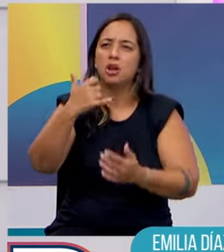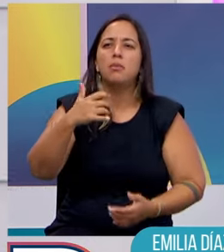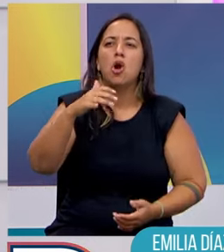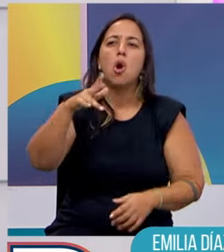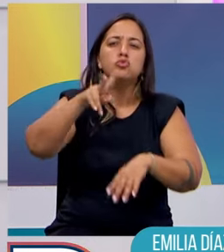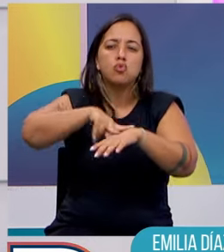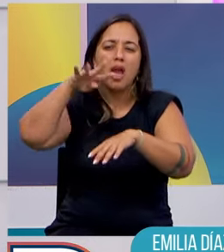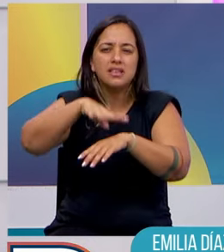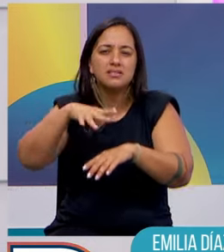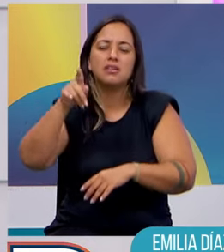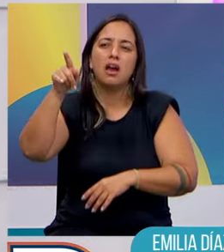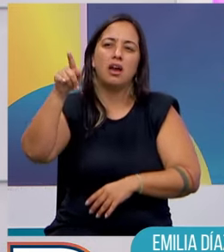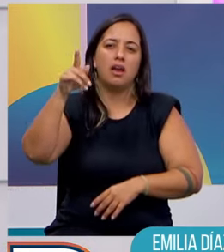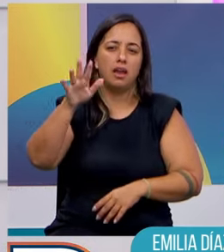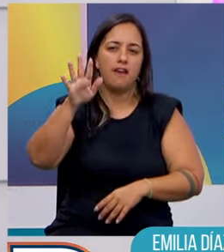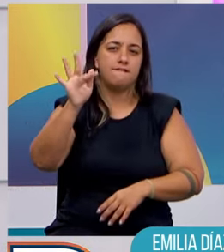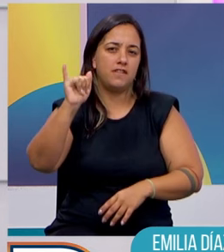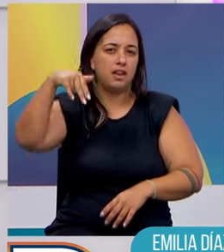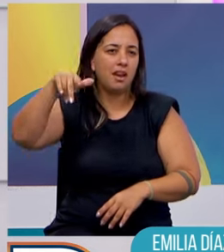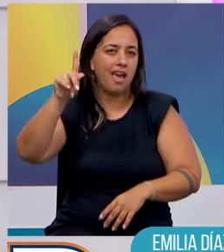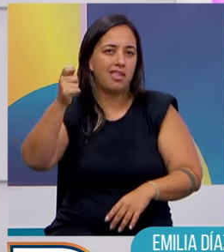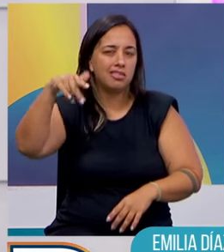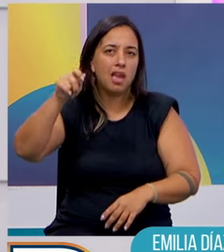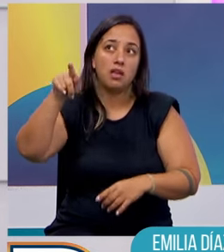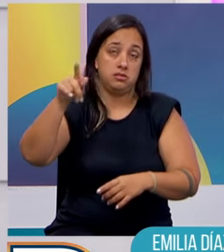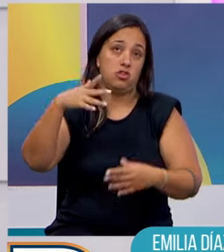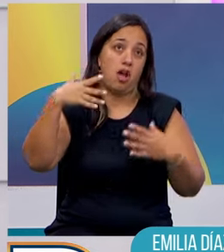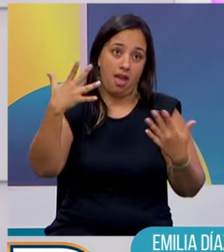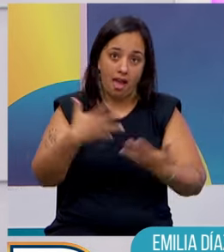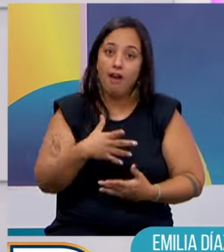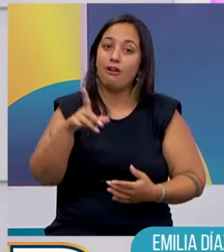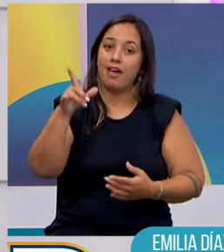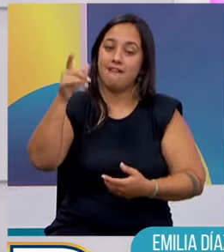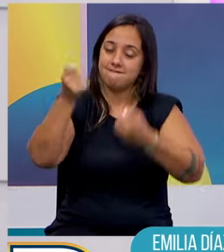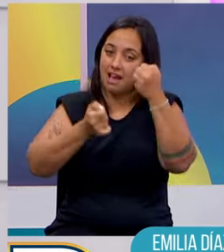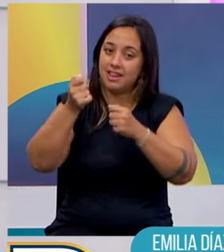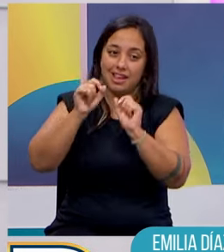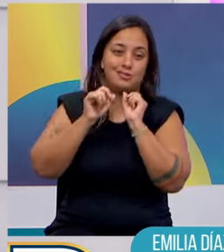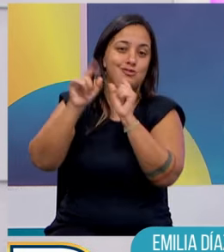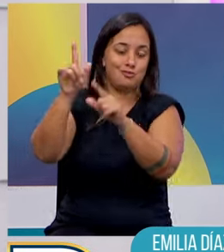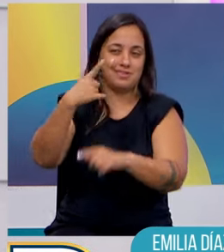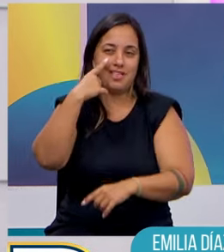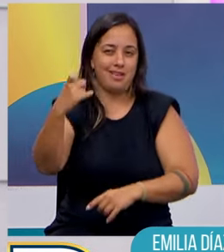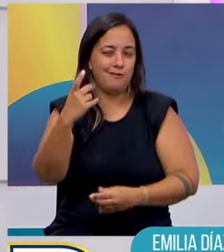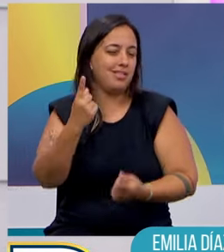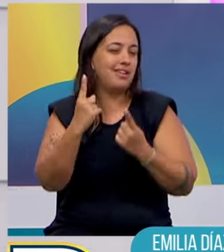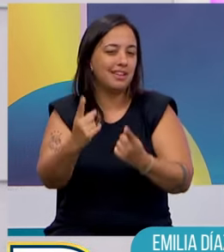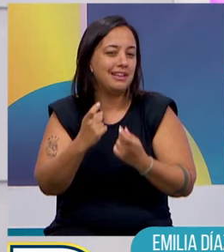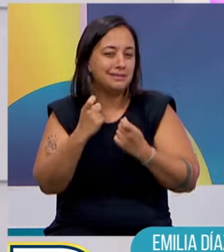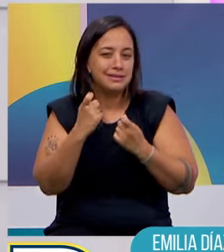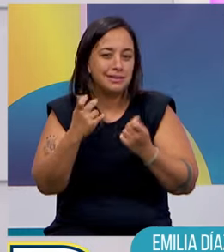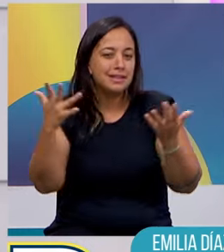Suecia, son partidos potentes. Uh-huh. Y las industrias ya, en algunos sectores del